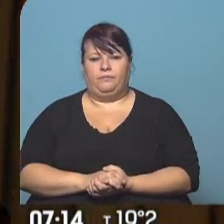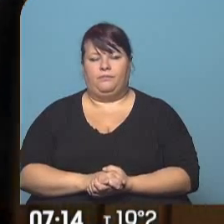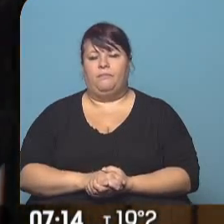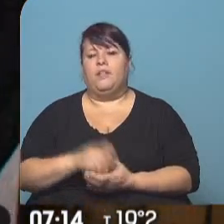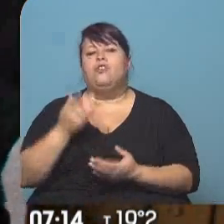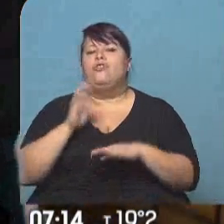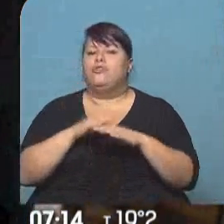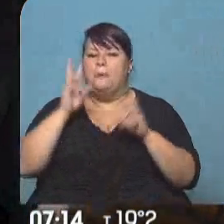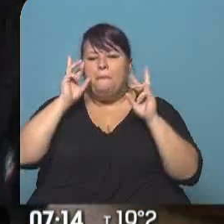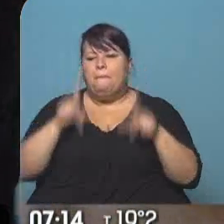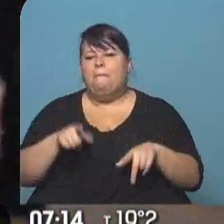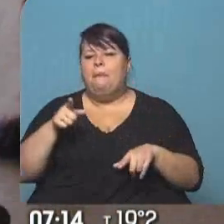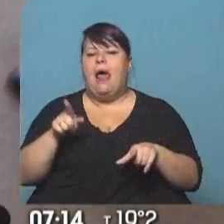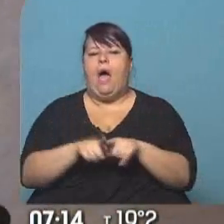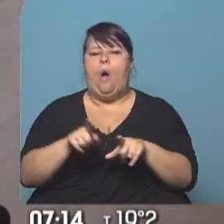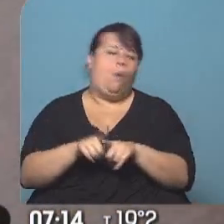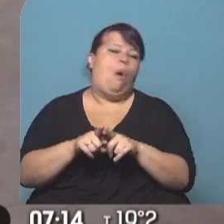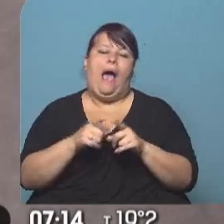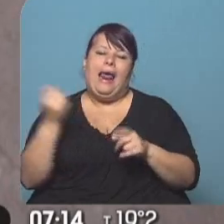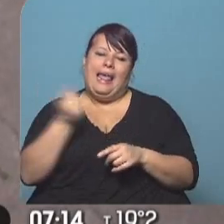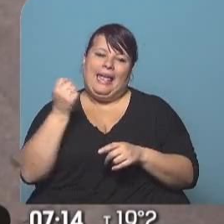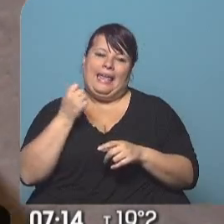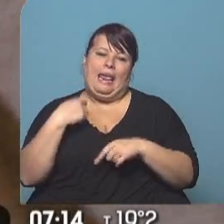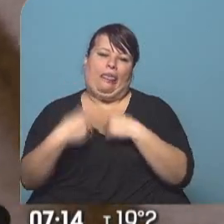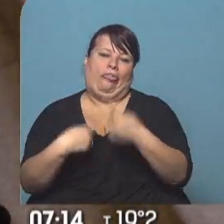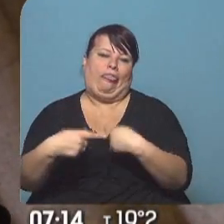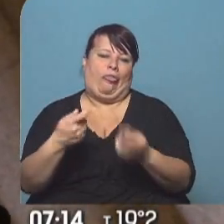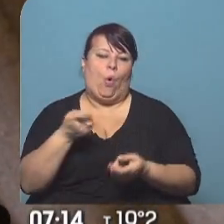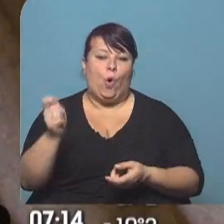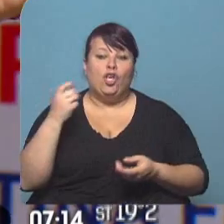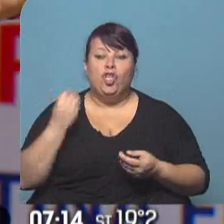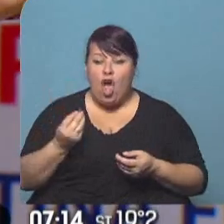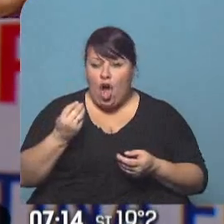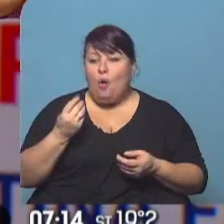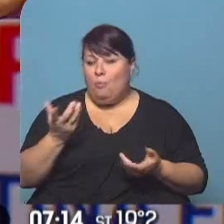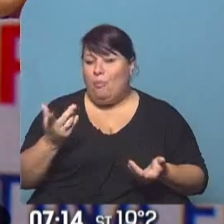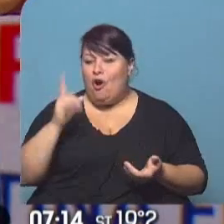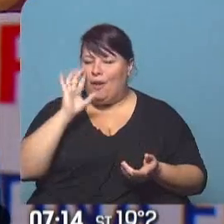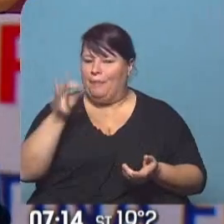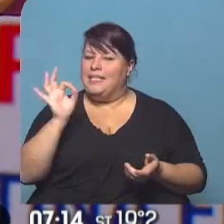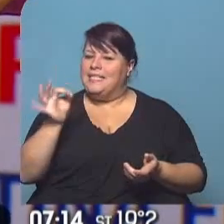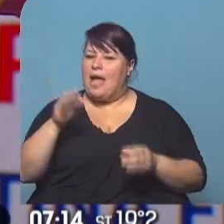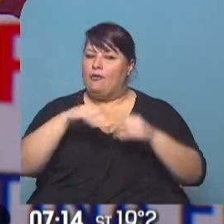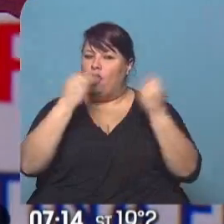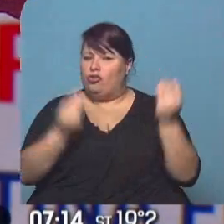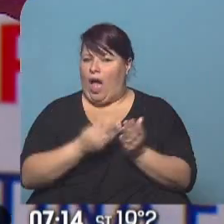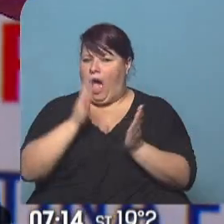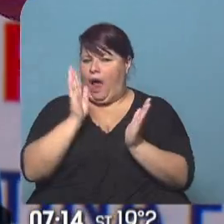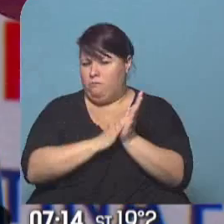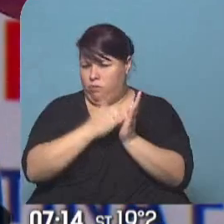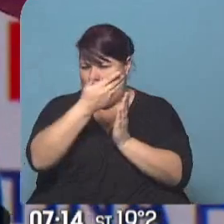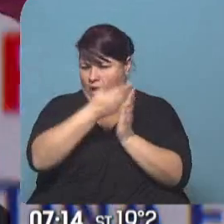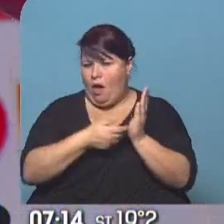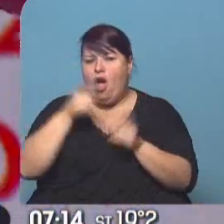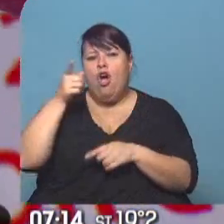Tiene que ver con una estrategia de intentar retrasar el proceso porque evidentemente sentirán que el cúmulo de prueba contra